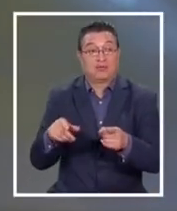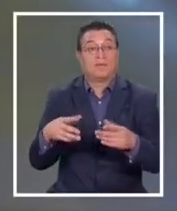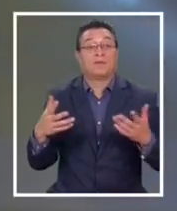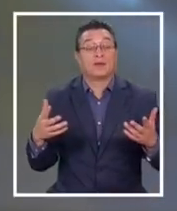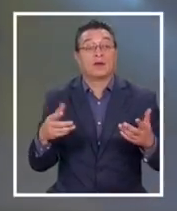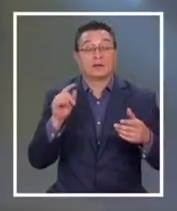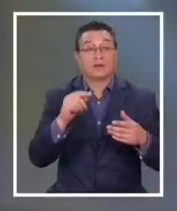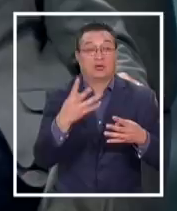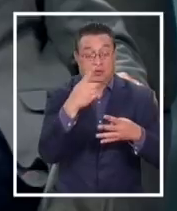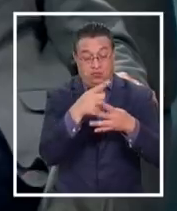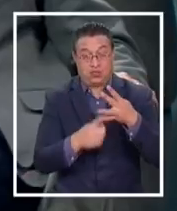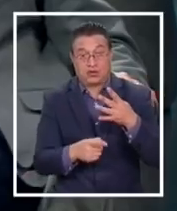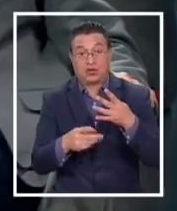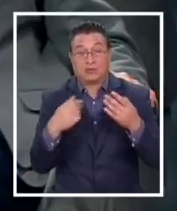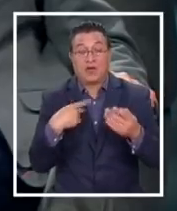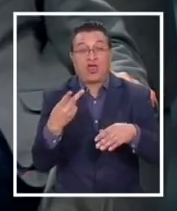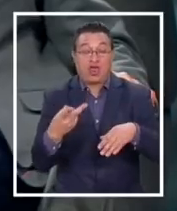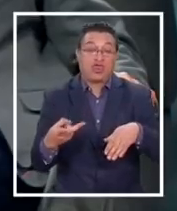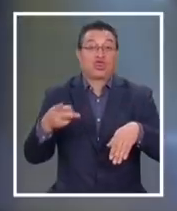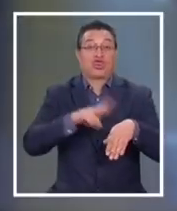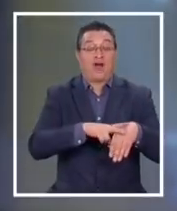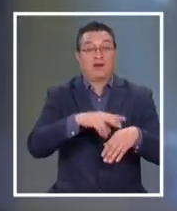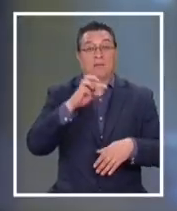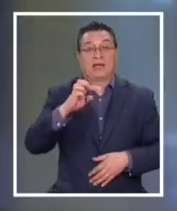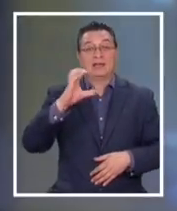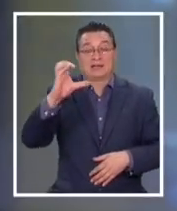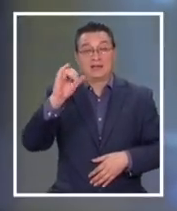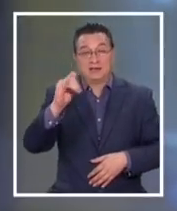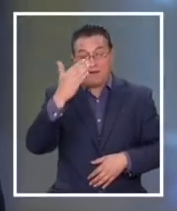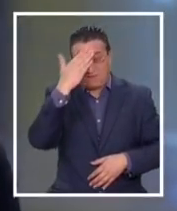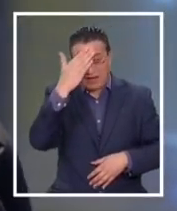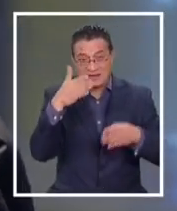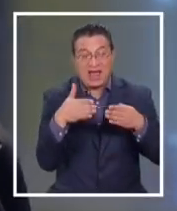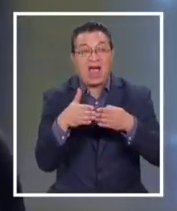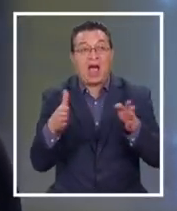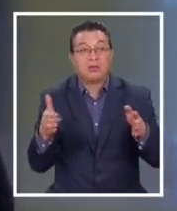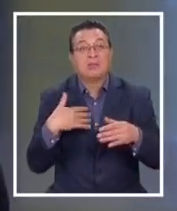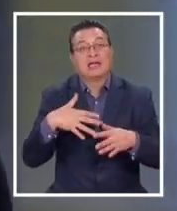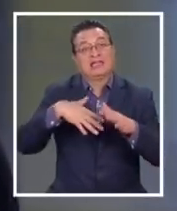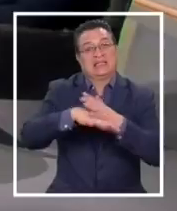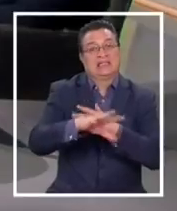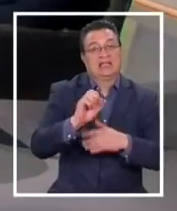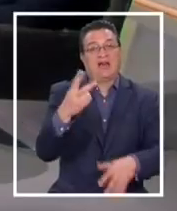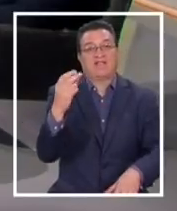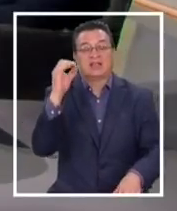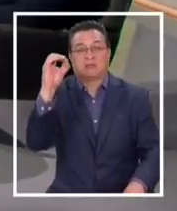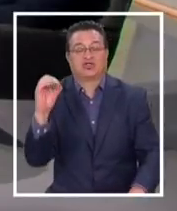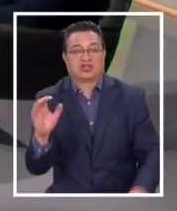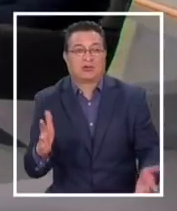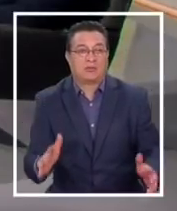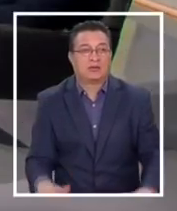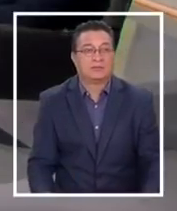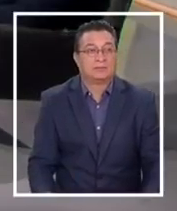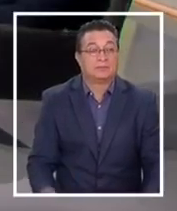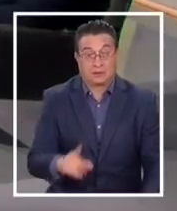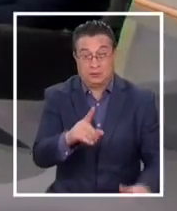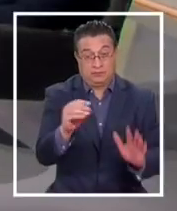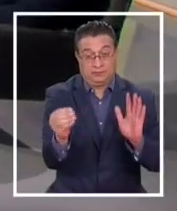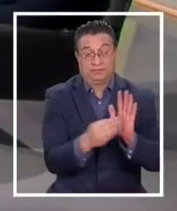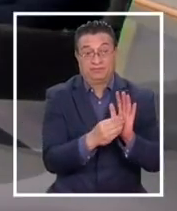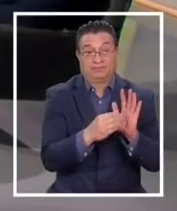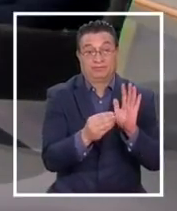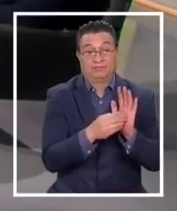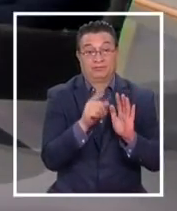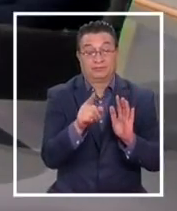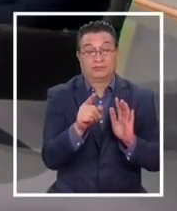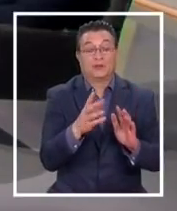vamos a doblar al Partido Comunista y al Frente Amplio, que debe estar entre el 15 y el 20. Ojalá. Muy bien, Isabel. Anotado, anotado. Yo,